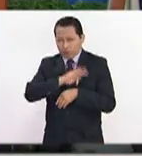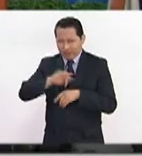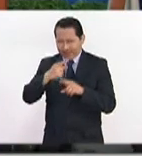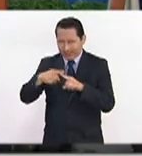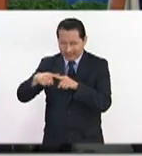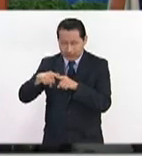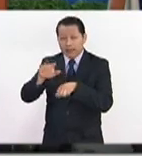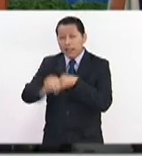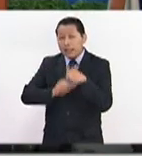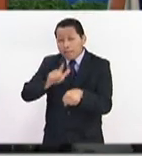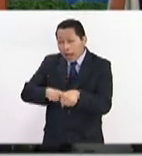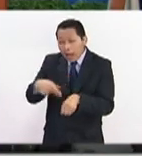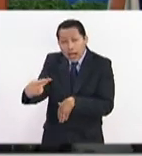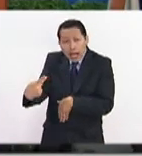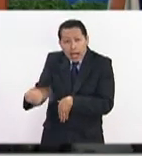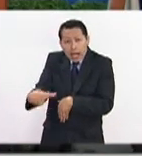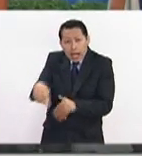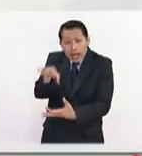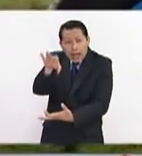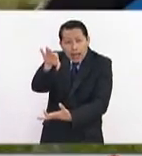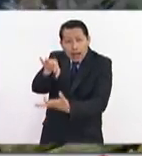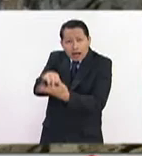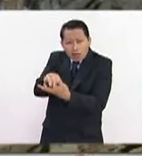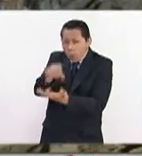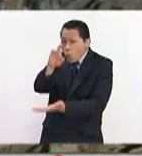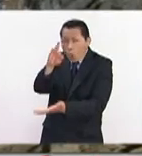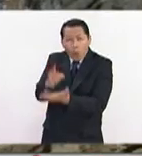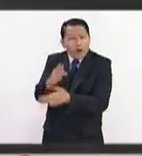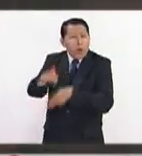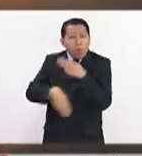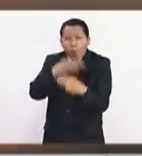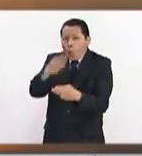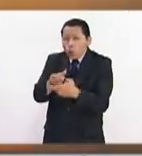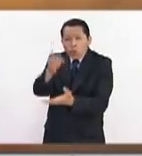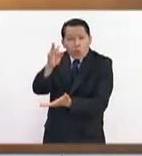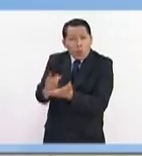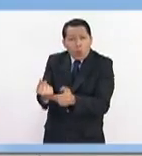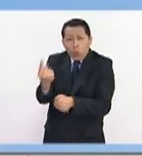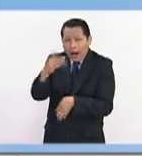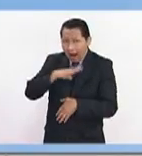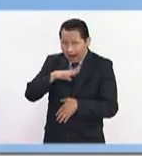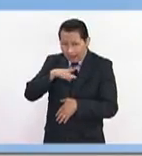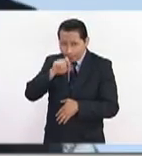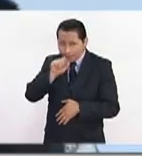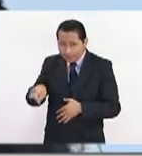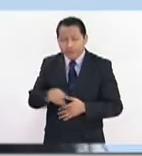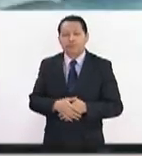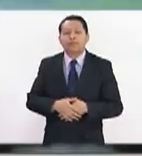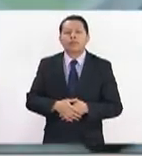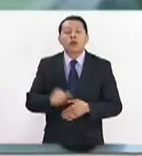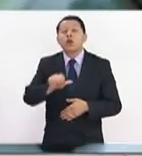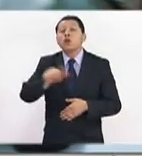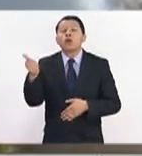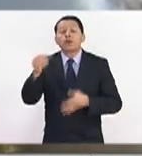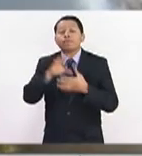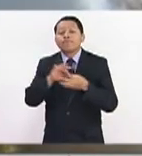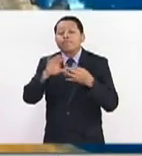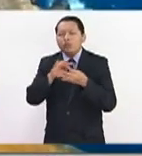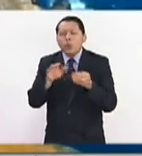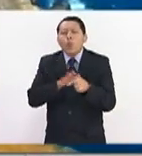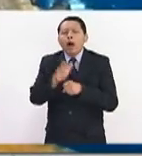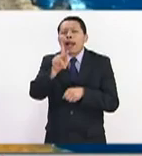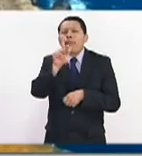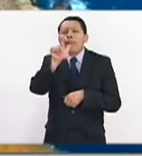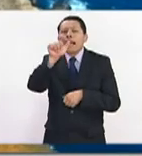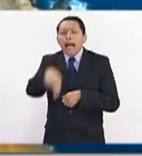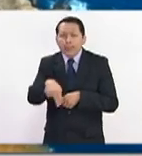solamente habitan en esta parte del mundo. El secretario de Marina, Vidal Francisco Soberón, informó un plan para la seguridad, vigilancia